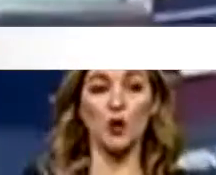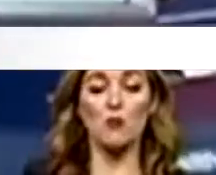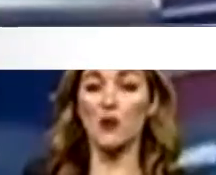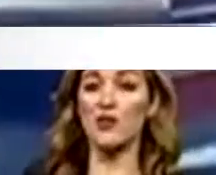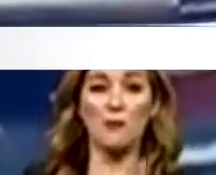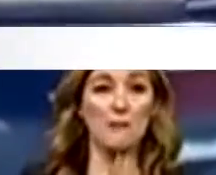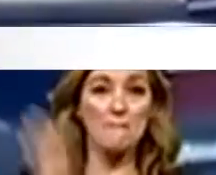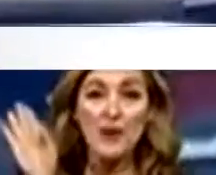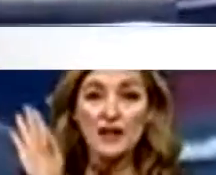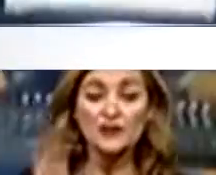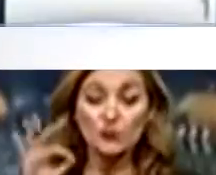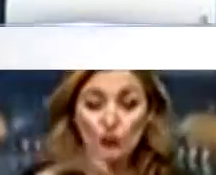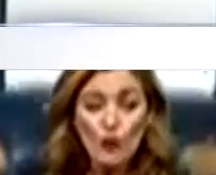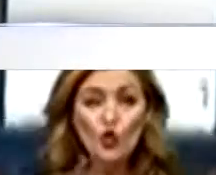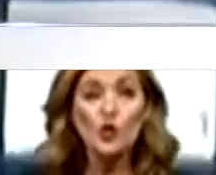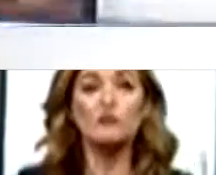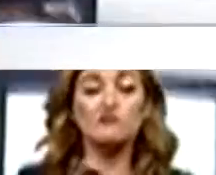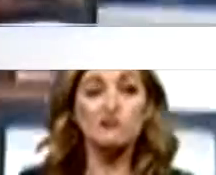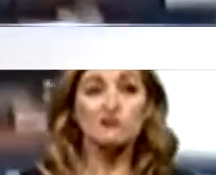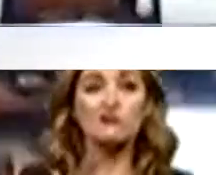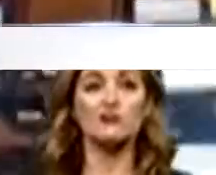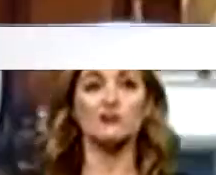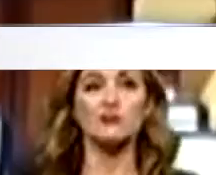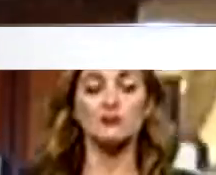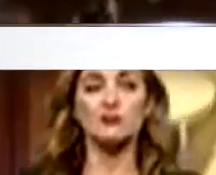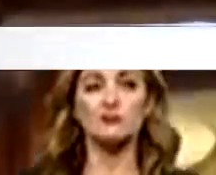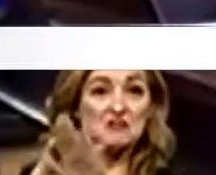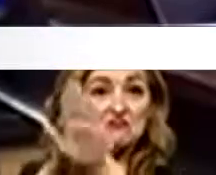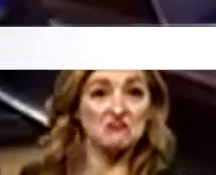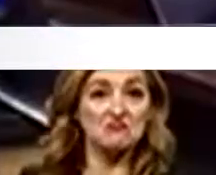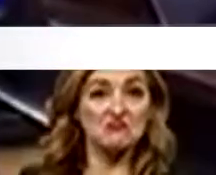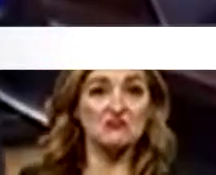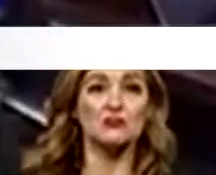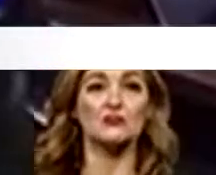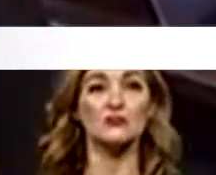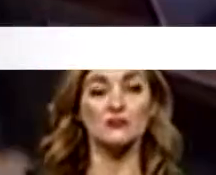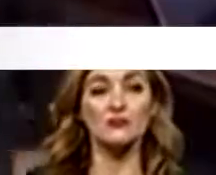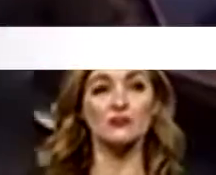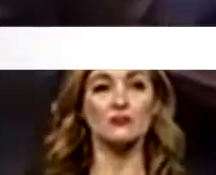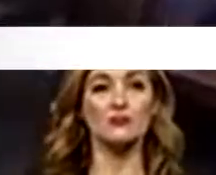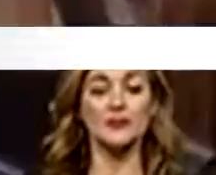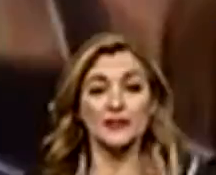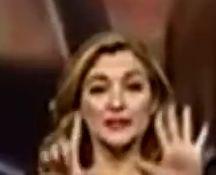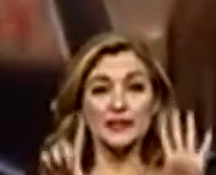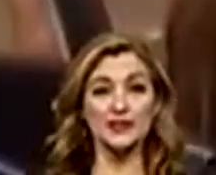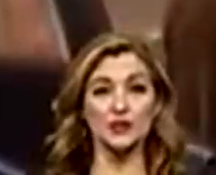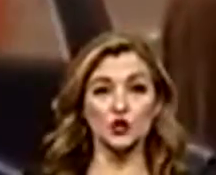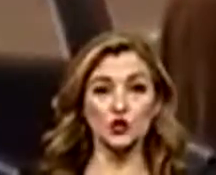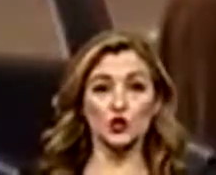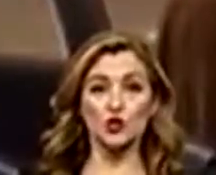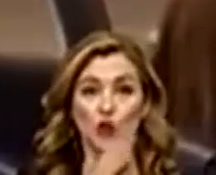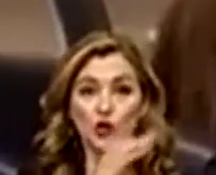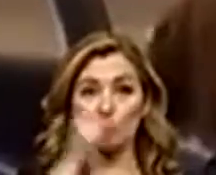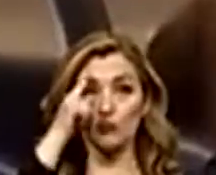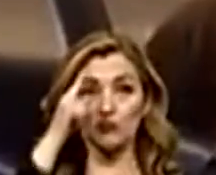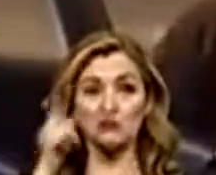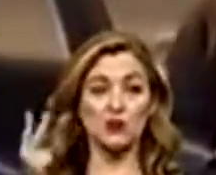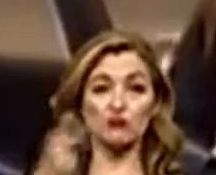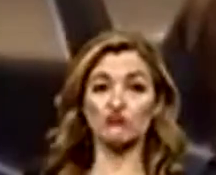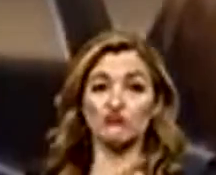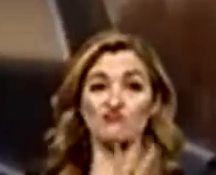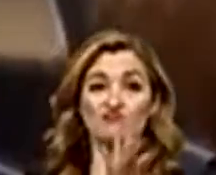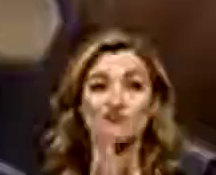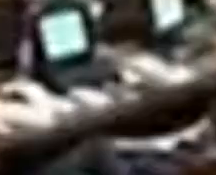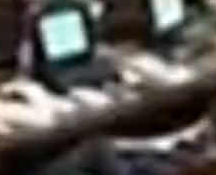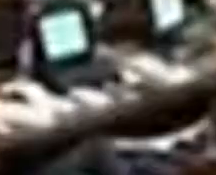Constitucional. La iniciativa será tramitada por la Asamblea en al menos 2 debates y una vez aprobado el proyecto, se convocará a